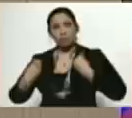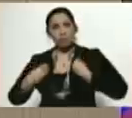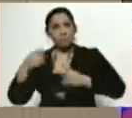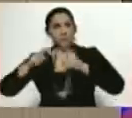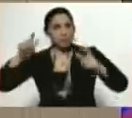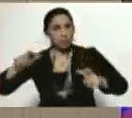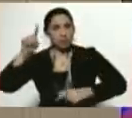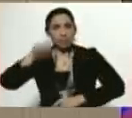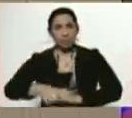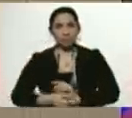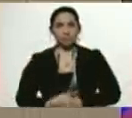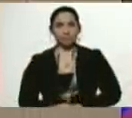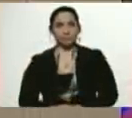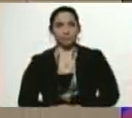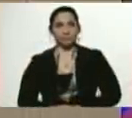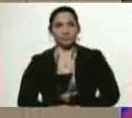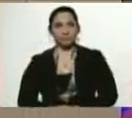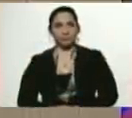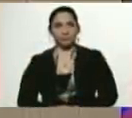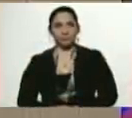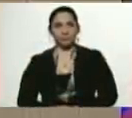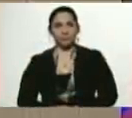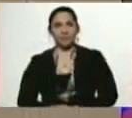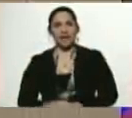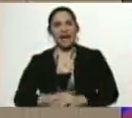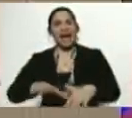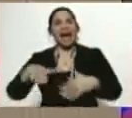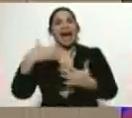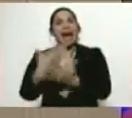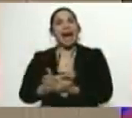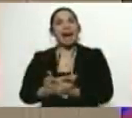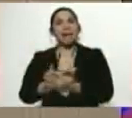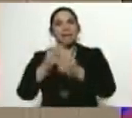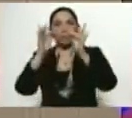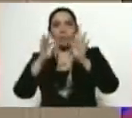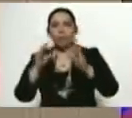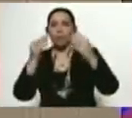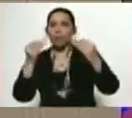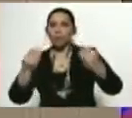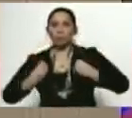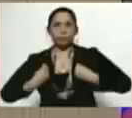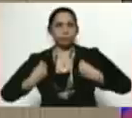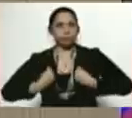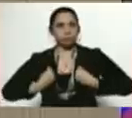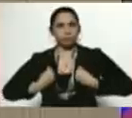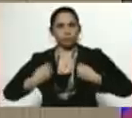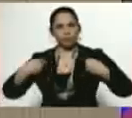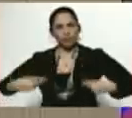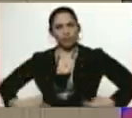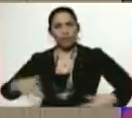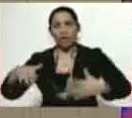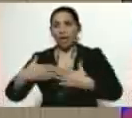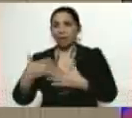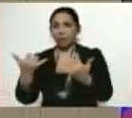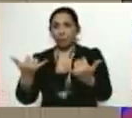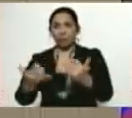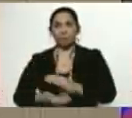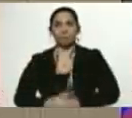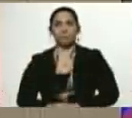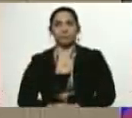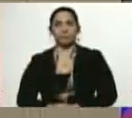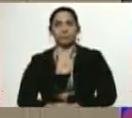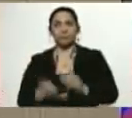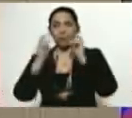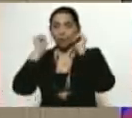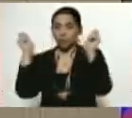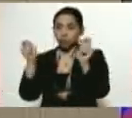sino también incluso hasta el modo de llevar la vida que el ser humano tenía hasta los actuales momentos. Me voy a